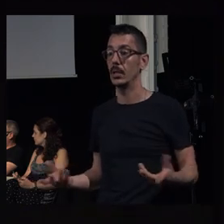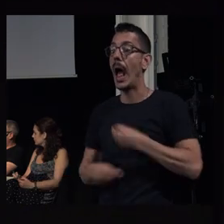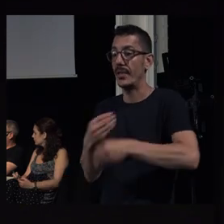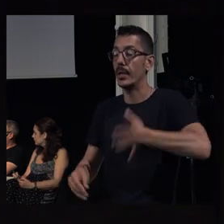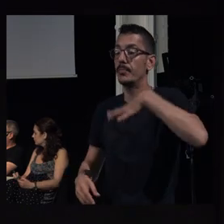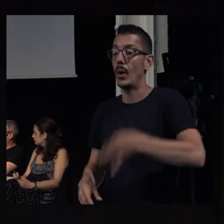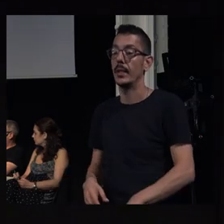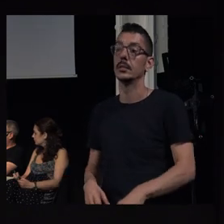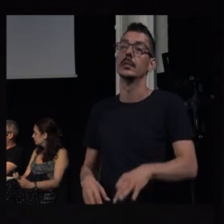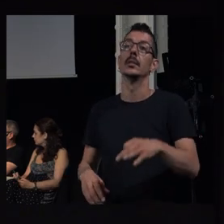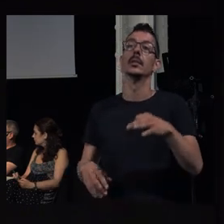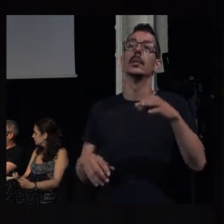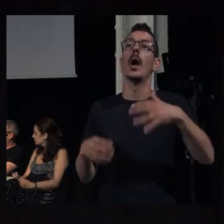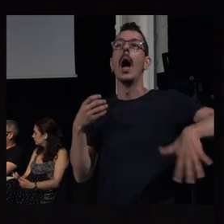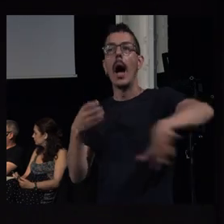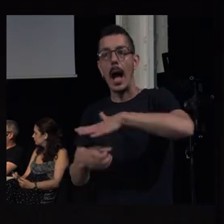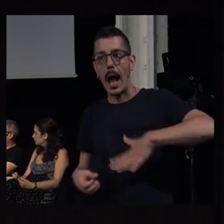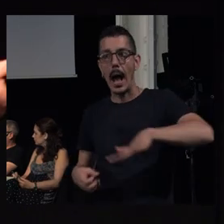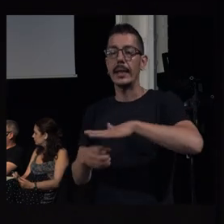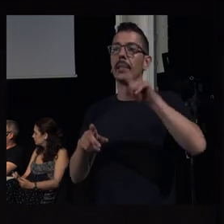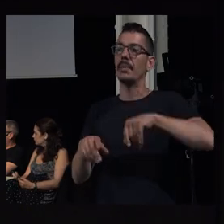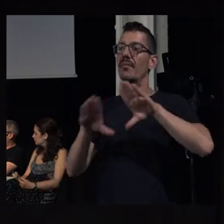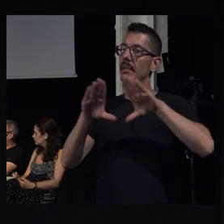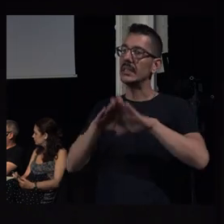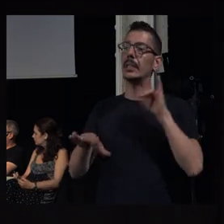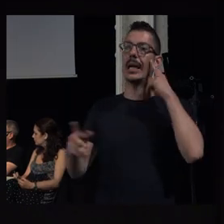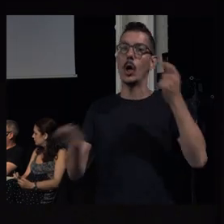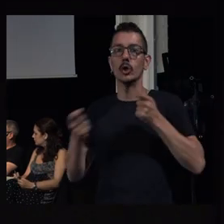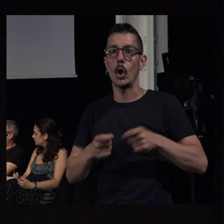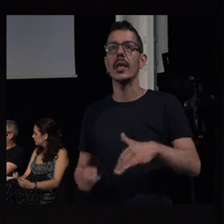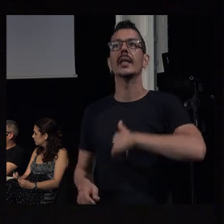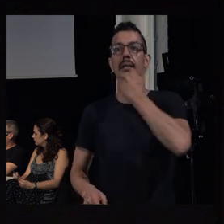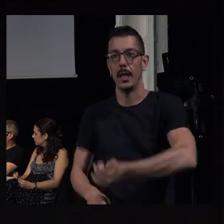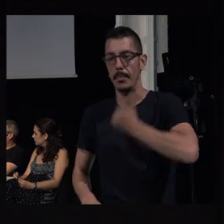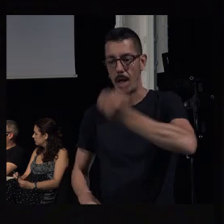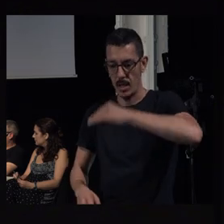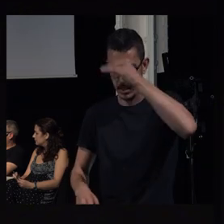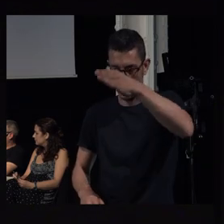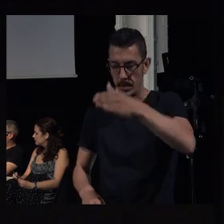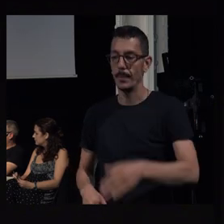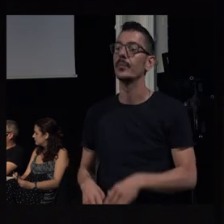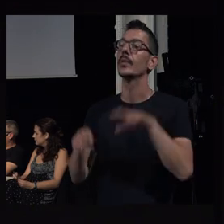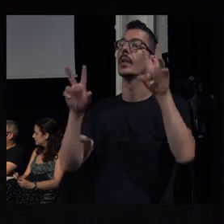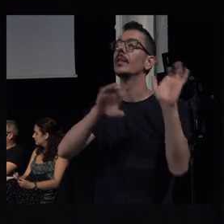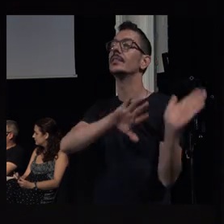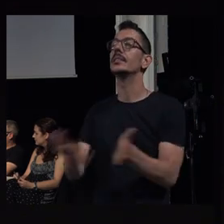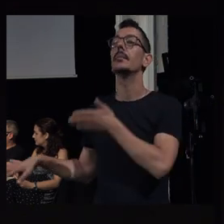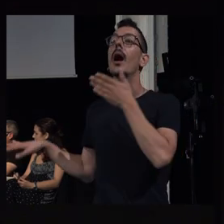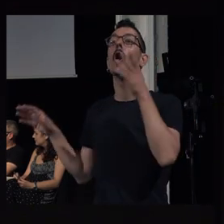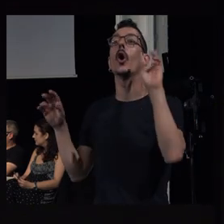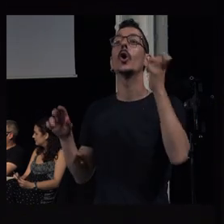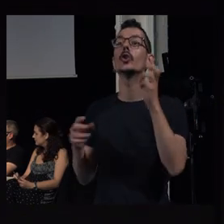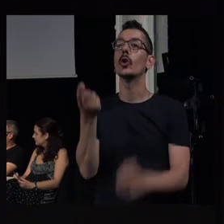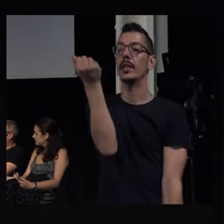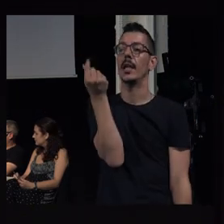que va a estar en un área, que sea el área feminista y que controle y que sepa, por supuesto, ¿no? Bien, otra cosa, dinerito. Yo